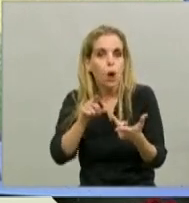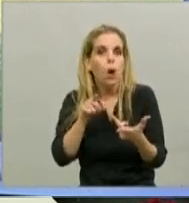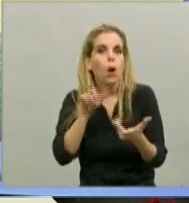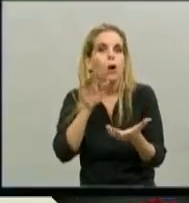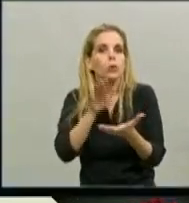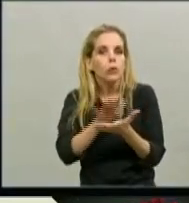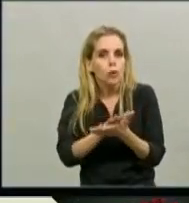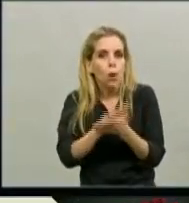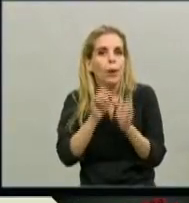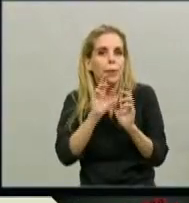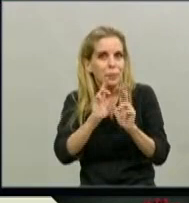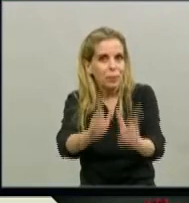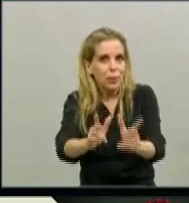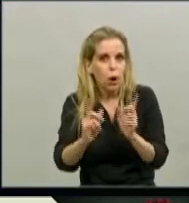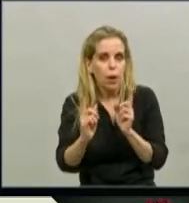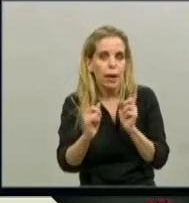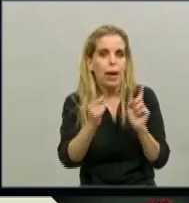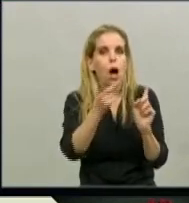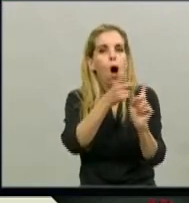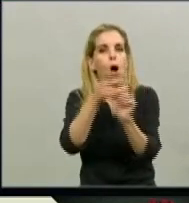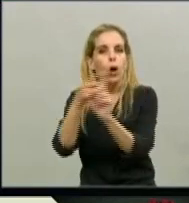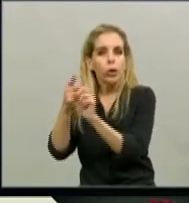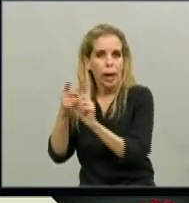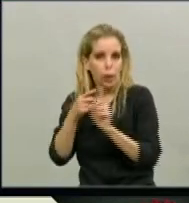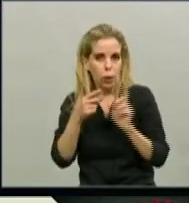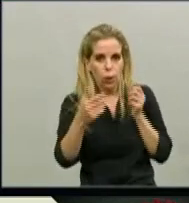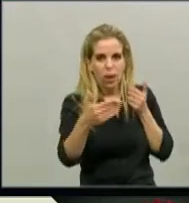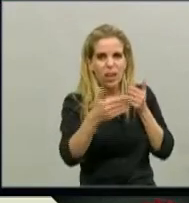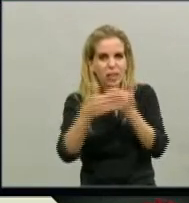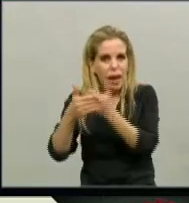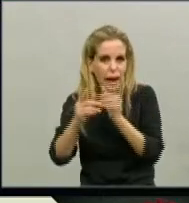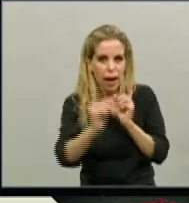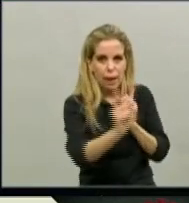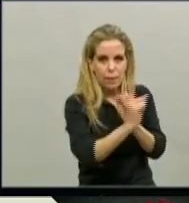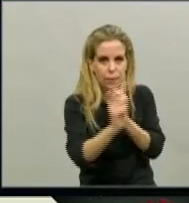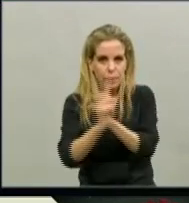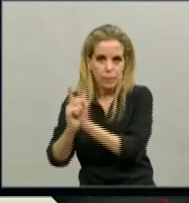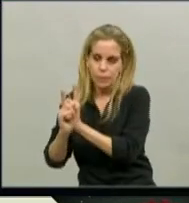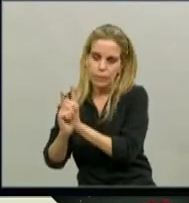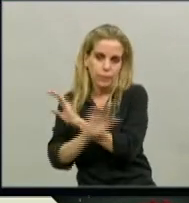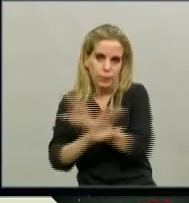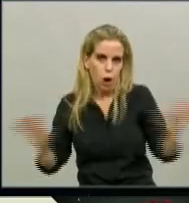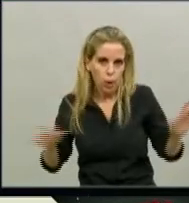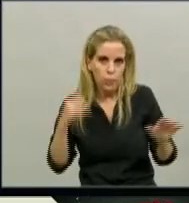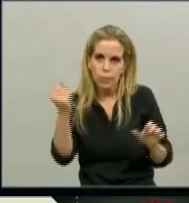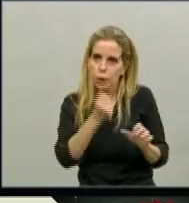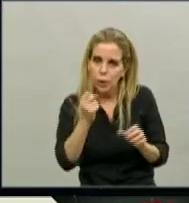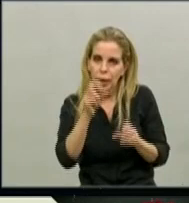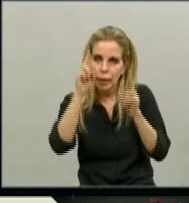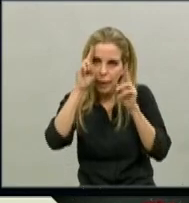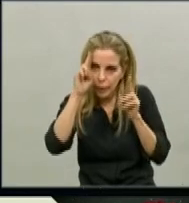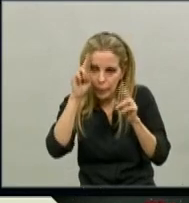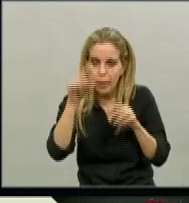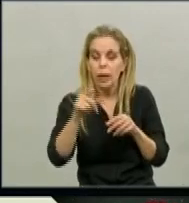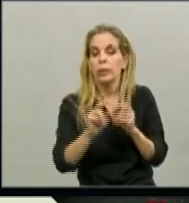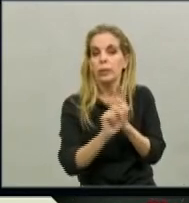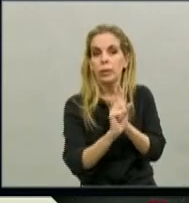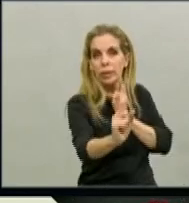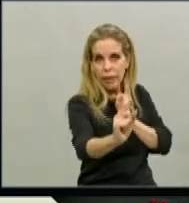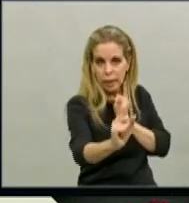los contactos personales, de seguir promoviendo el distanciamiento. Y eso requiere más restricciones, dada la gravedad en la que estamos por el aumento de los